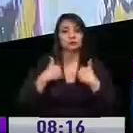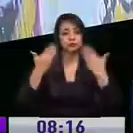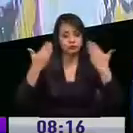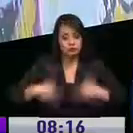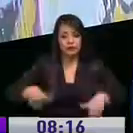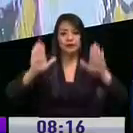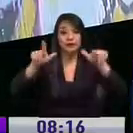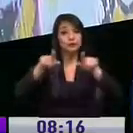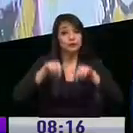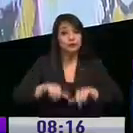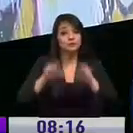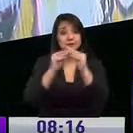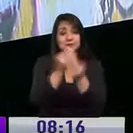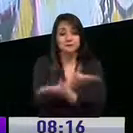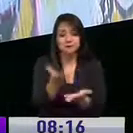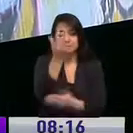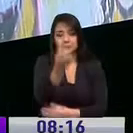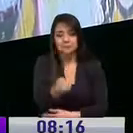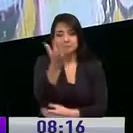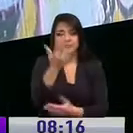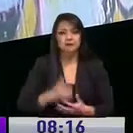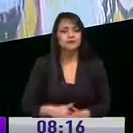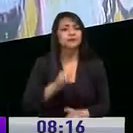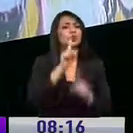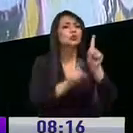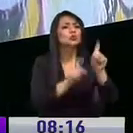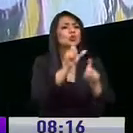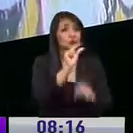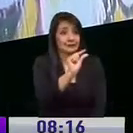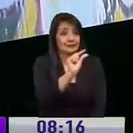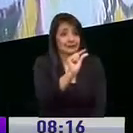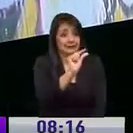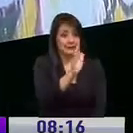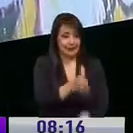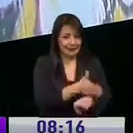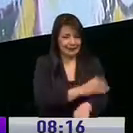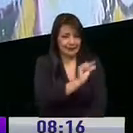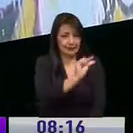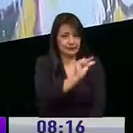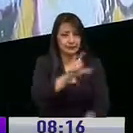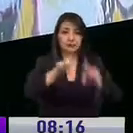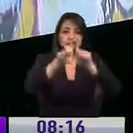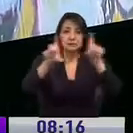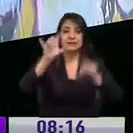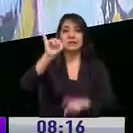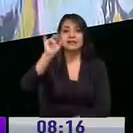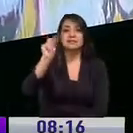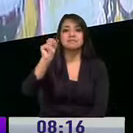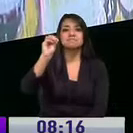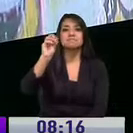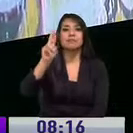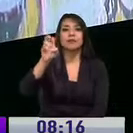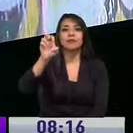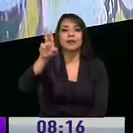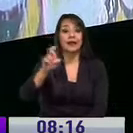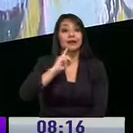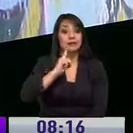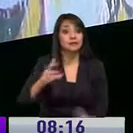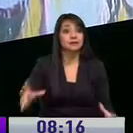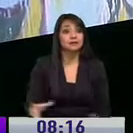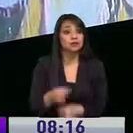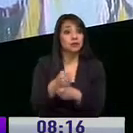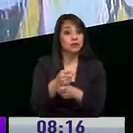pero ustedes siguen con más en estudios. Buenos días. Una consulta, Andreita, antes de que te vayas. Inmobiliar dijo que había puesto seguridad